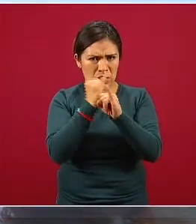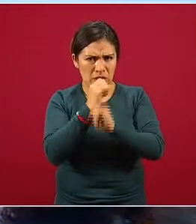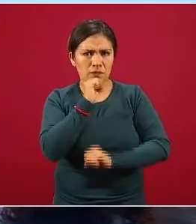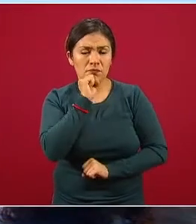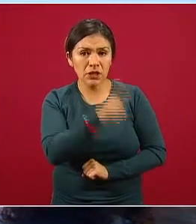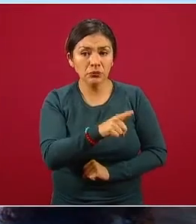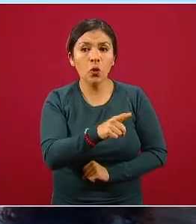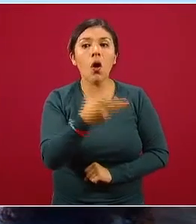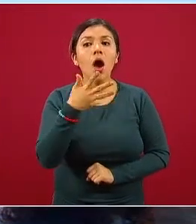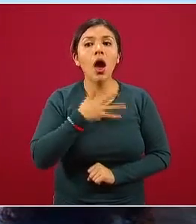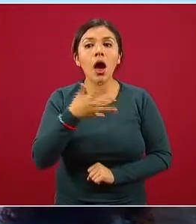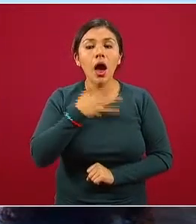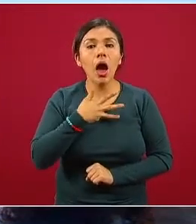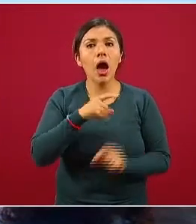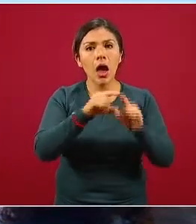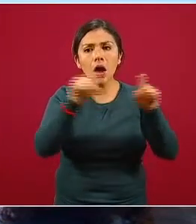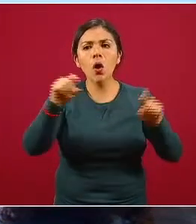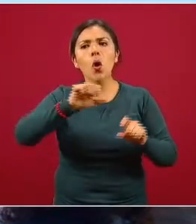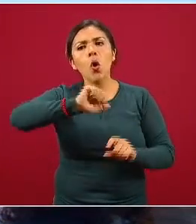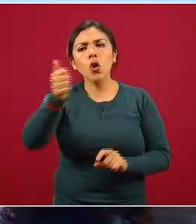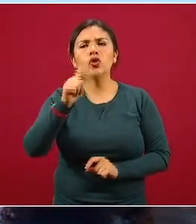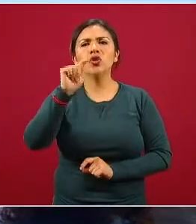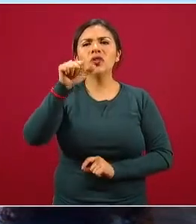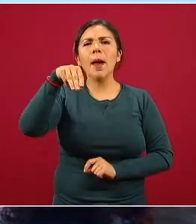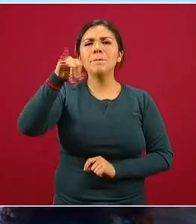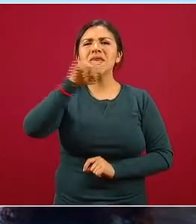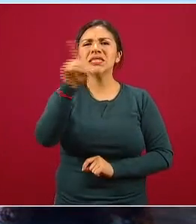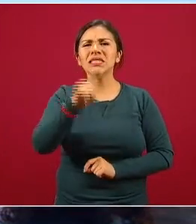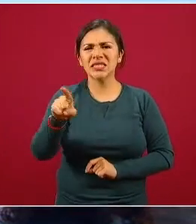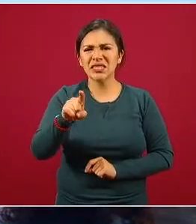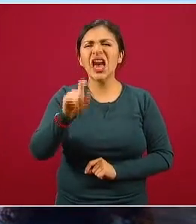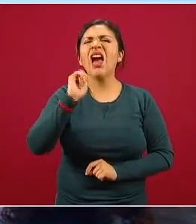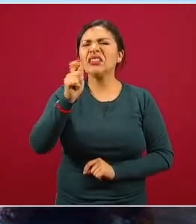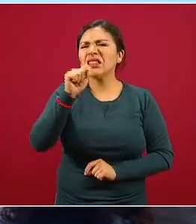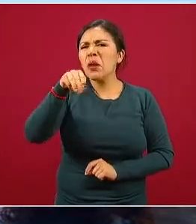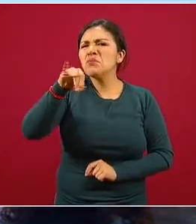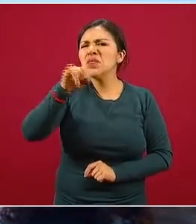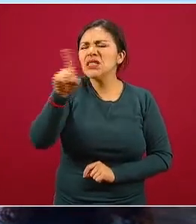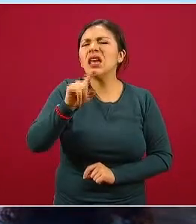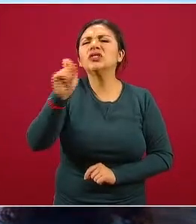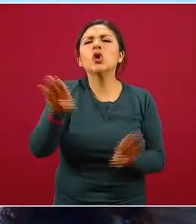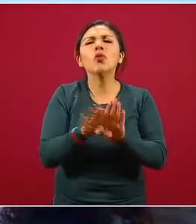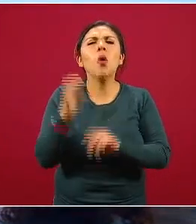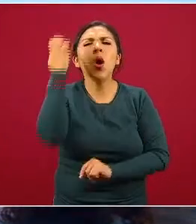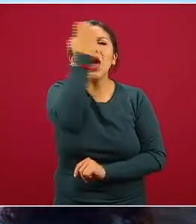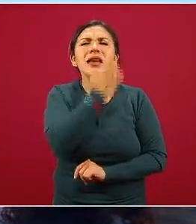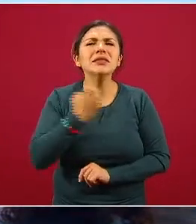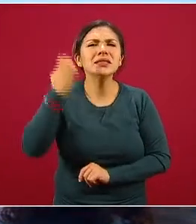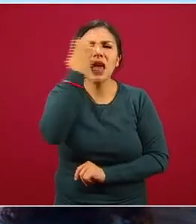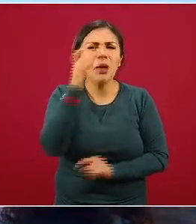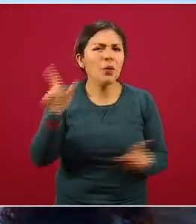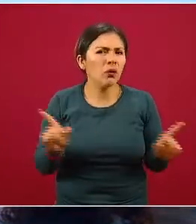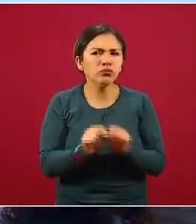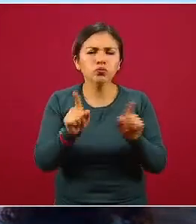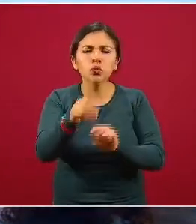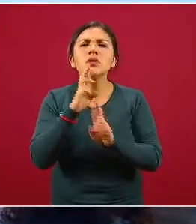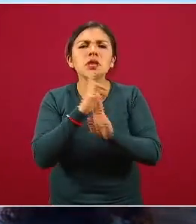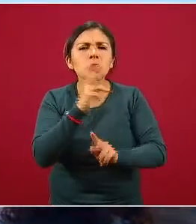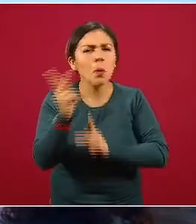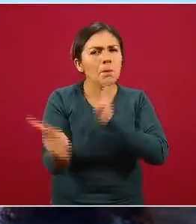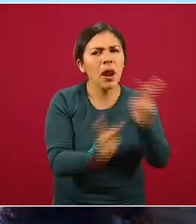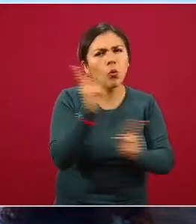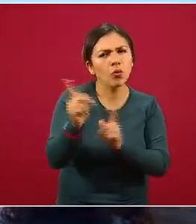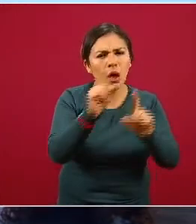página, estará disponible un tamizaje. ¿Qué es un tamizaje? El tamizaje realmente es un examen, ¿no? Es realmente responder unas